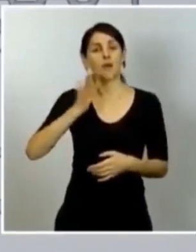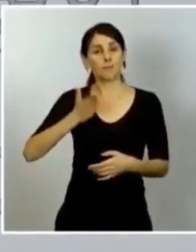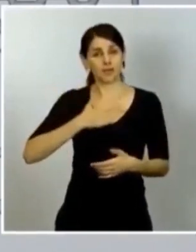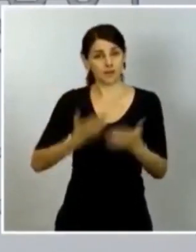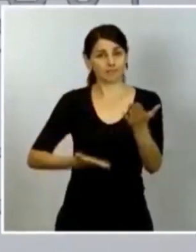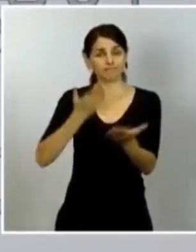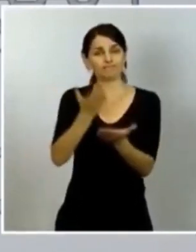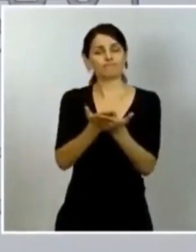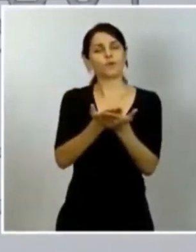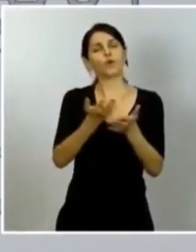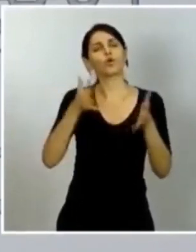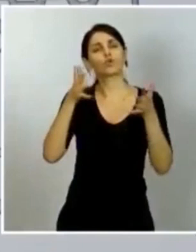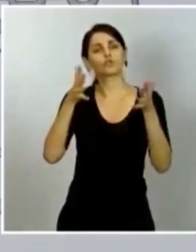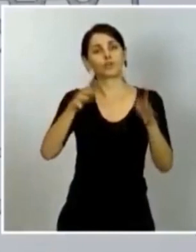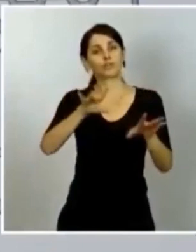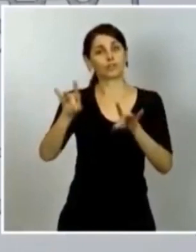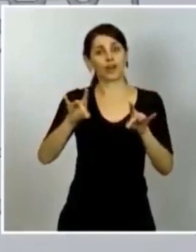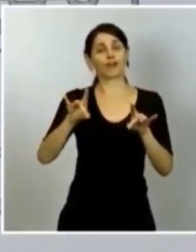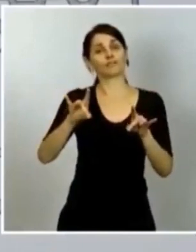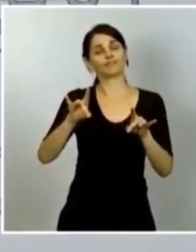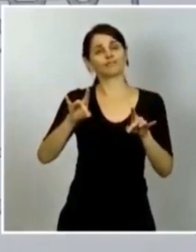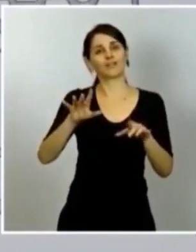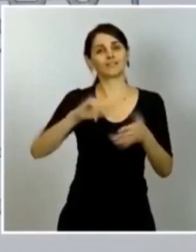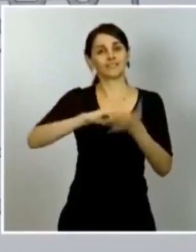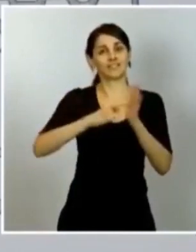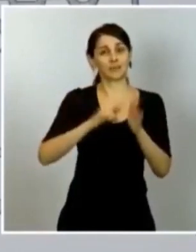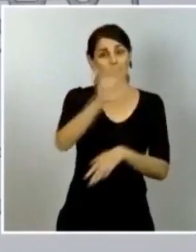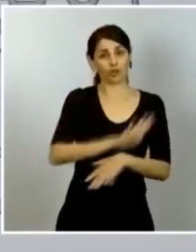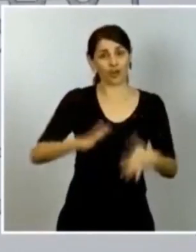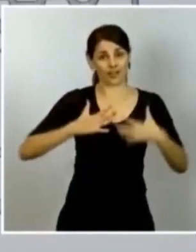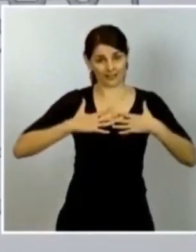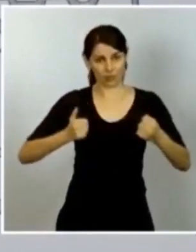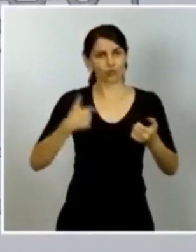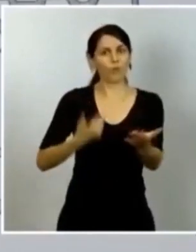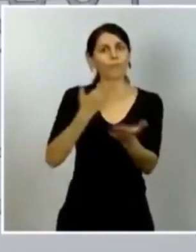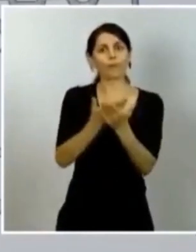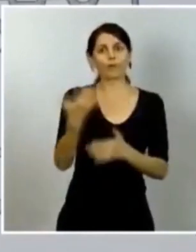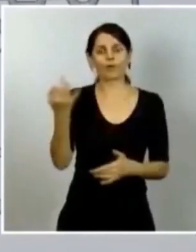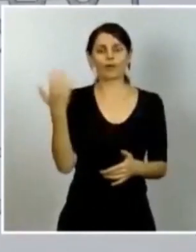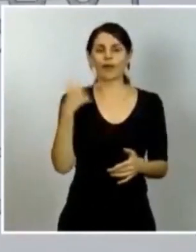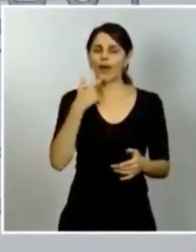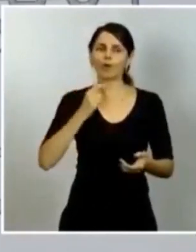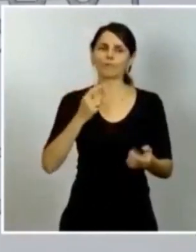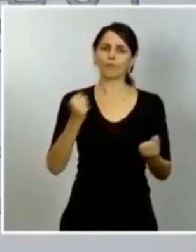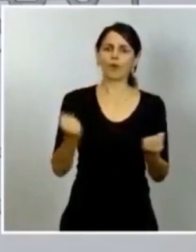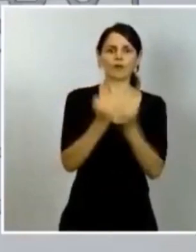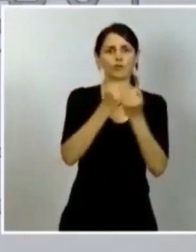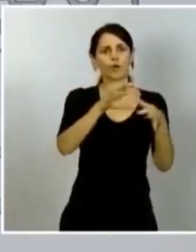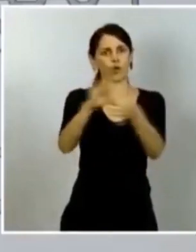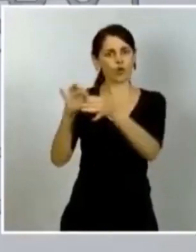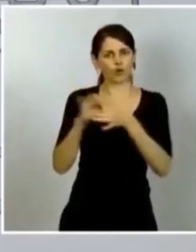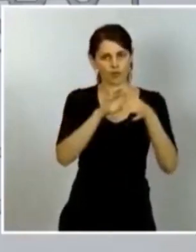Nacional de Salud unha acción coordinada en saúde pública mediante a cual todos os municipios